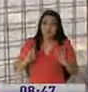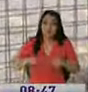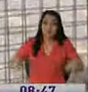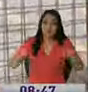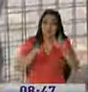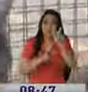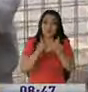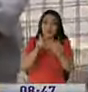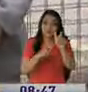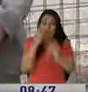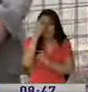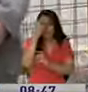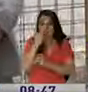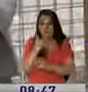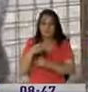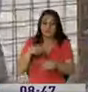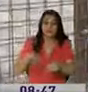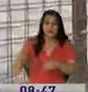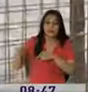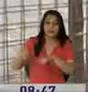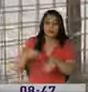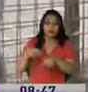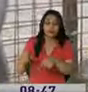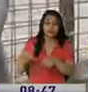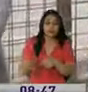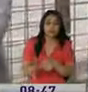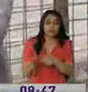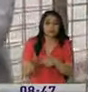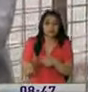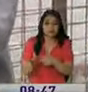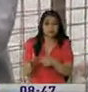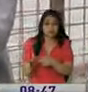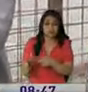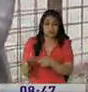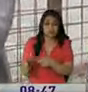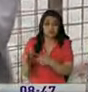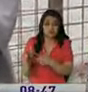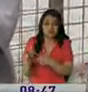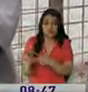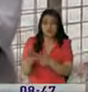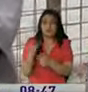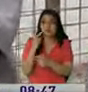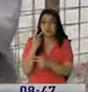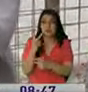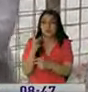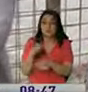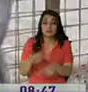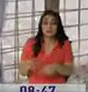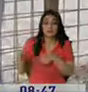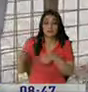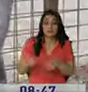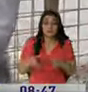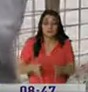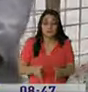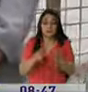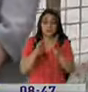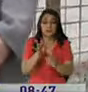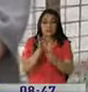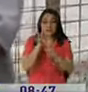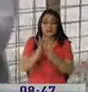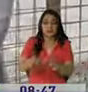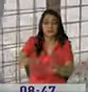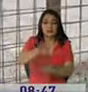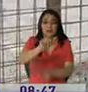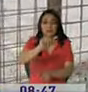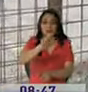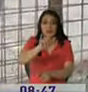los vecinos era el tráfico vehicular que se origina acá en la zona. Pues vemos que esta era una ruta principal que conectaba la Armenia 2